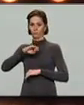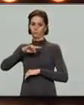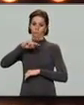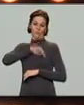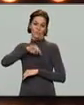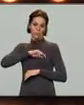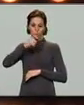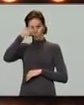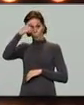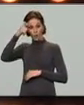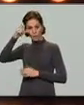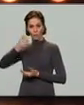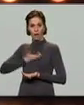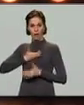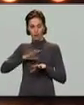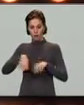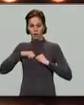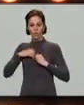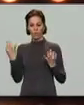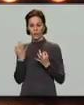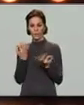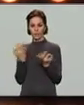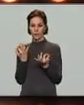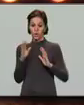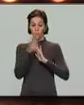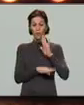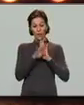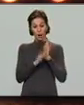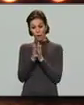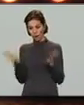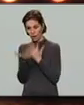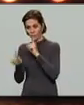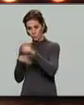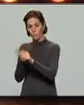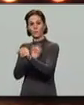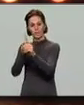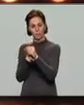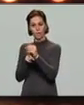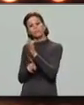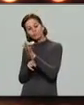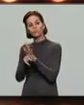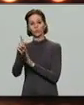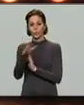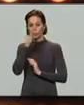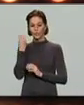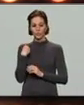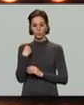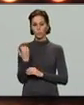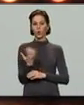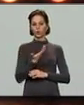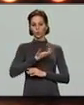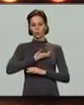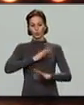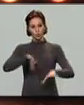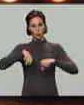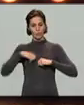sinceramente que el municipalismo debe participar mucho más en la ejecución de los programas que impulsamos. Por eso